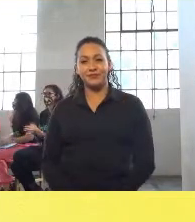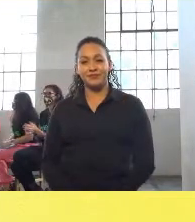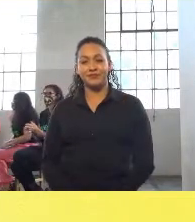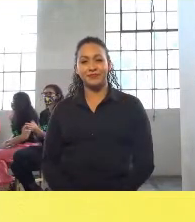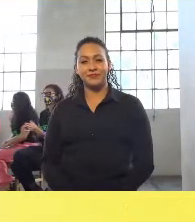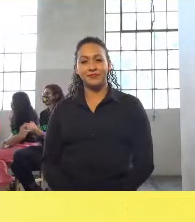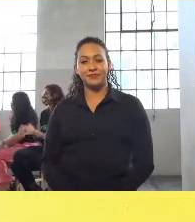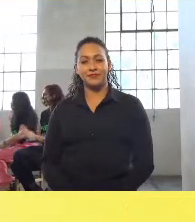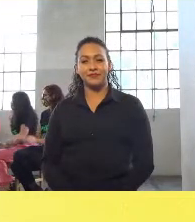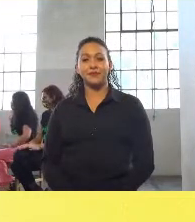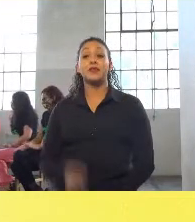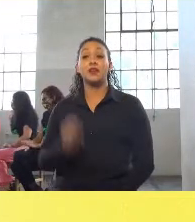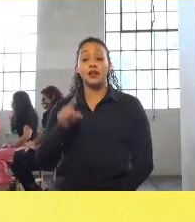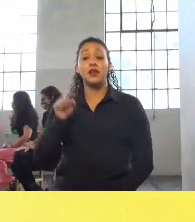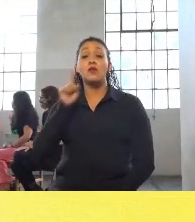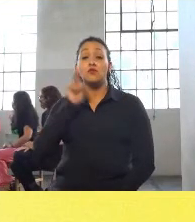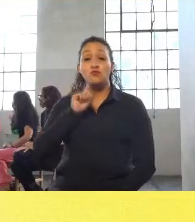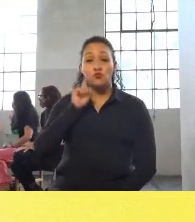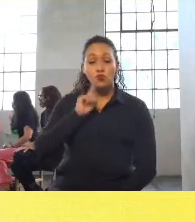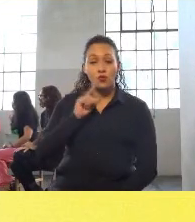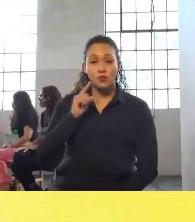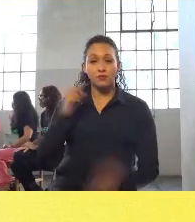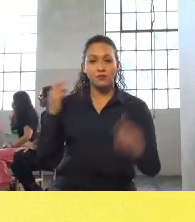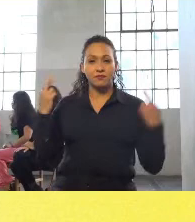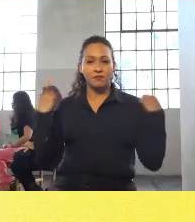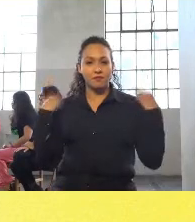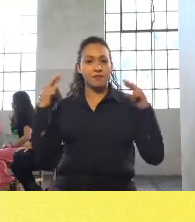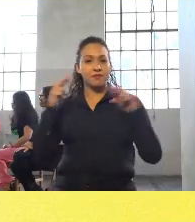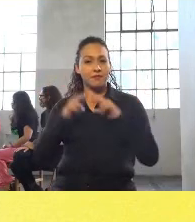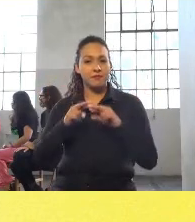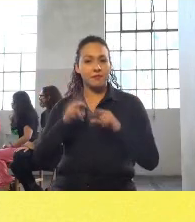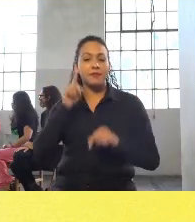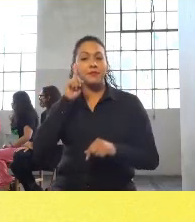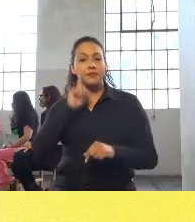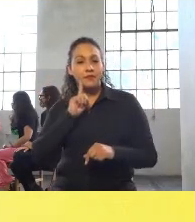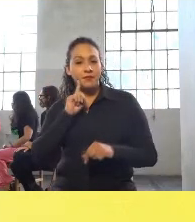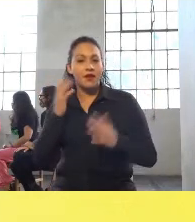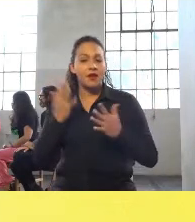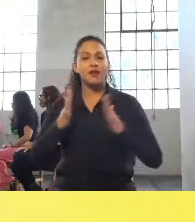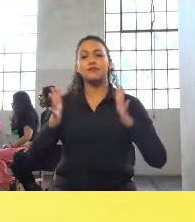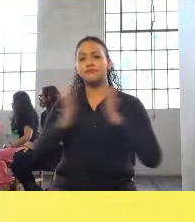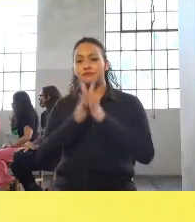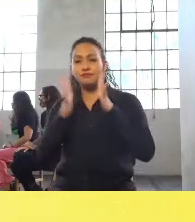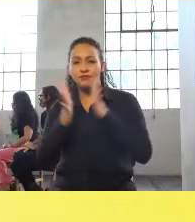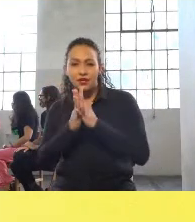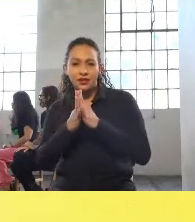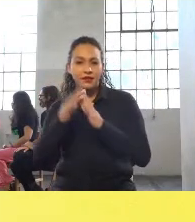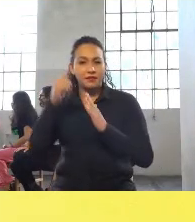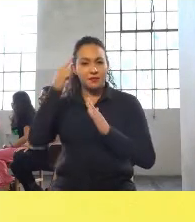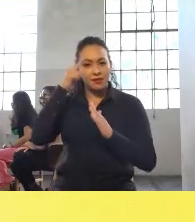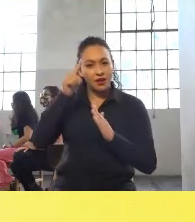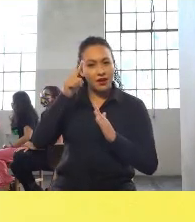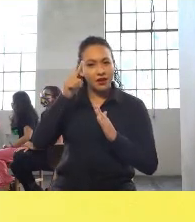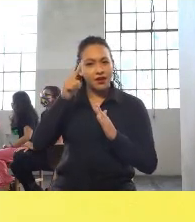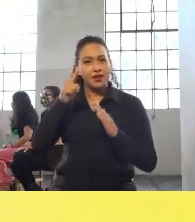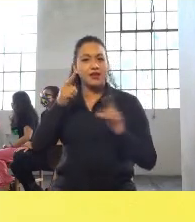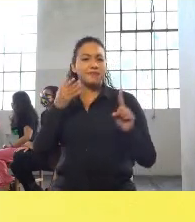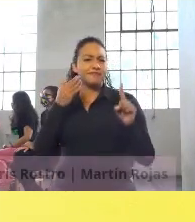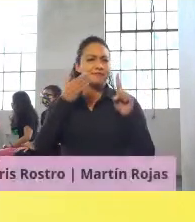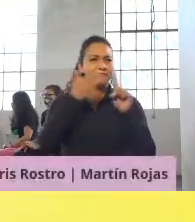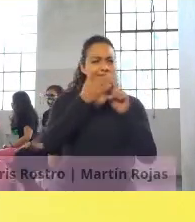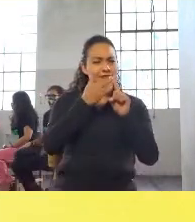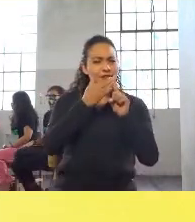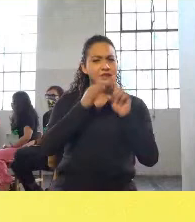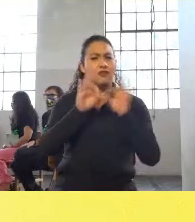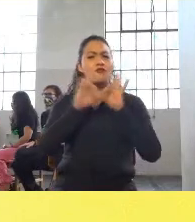Maestra en artes visuales por la UNAM y licenciada en comunicación por la UNIVA, interesada en prácticas artísticas interdisciplinarias, explora la imagen,